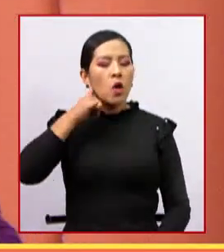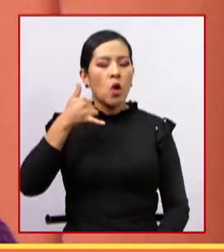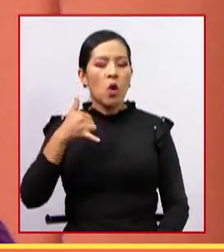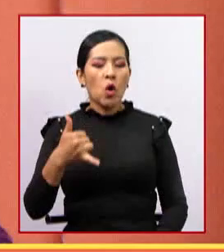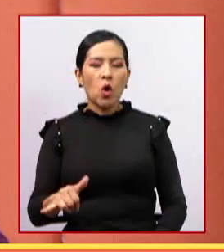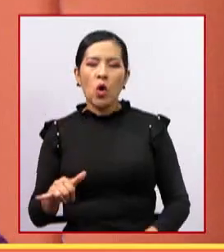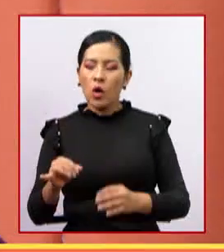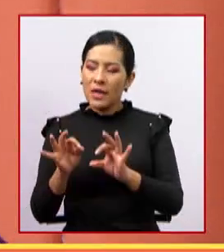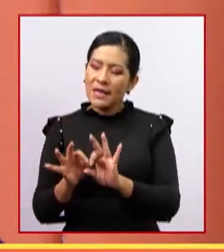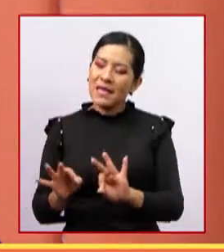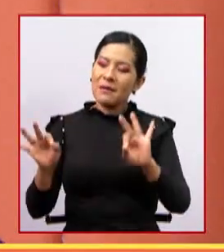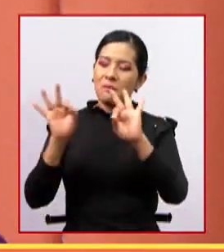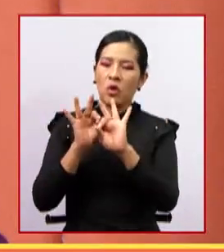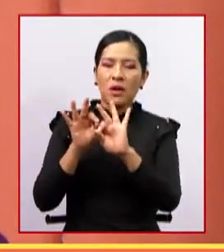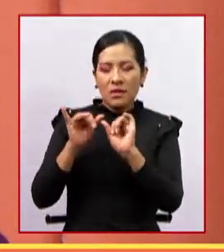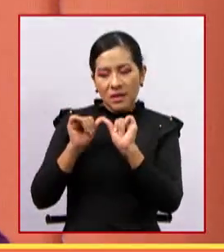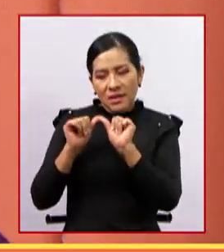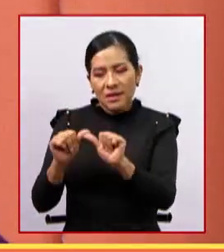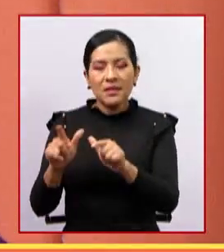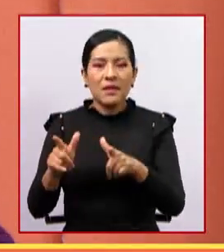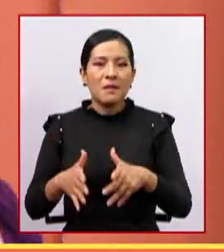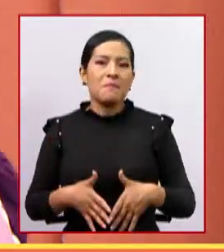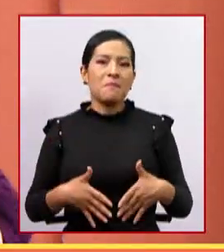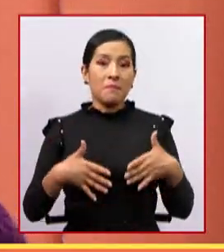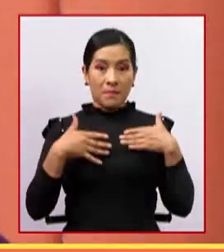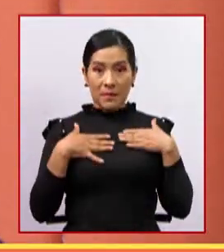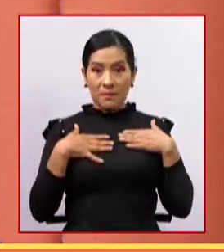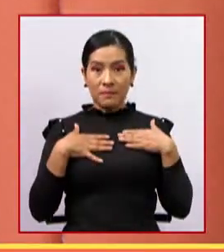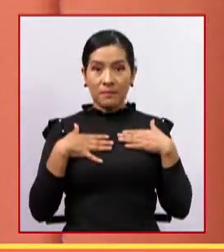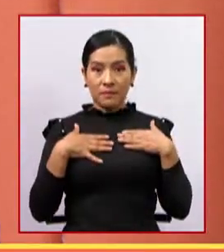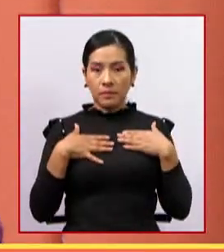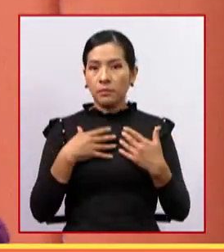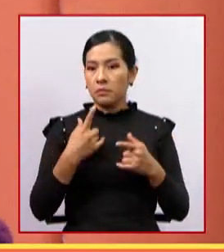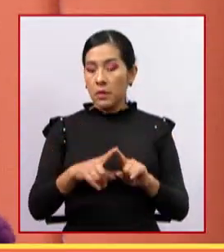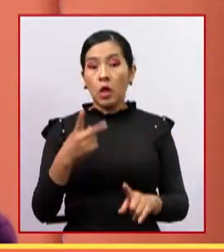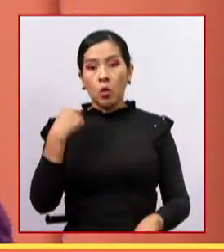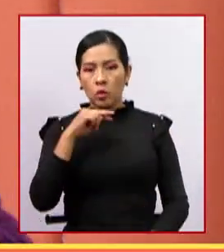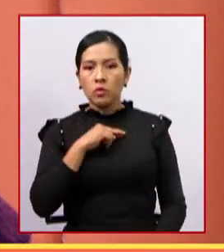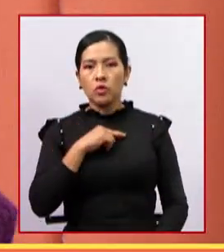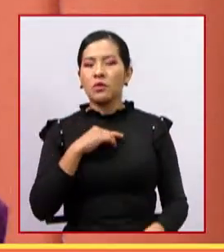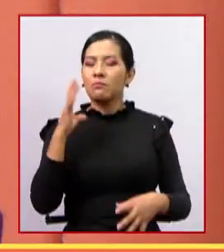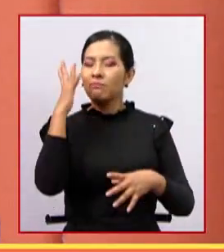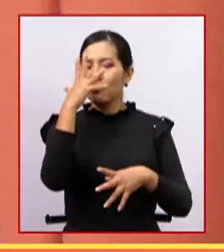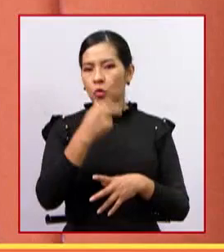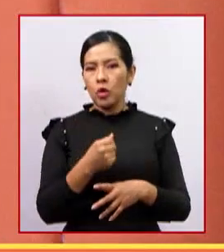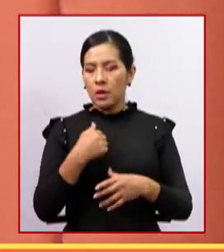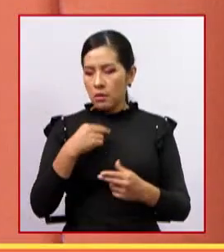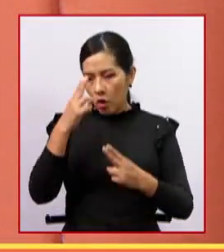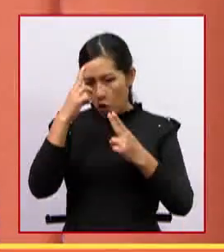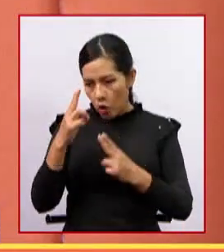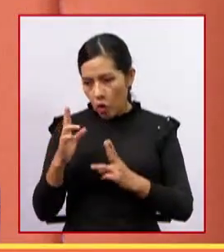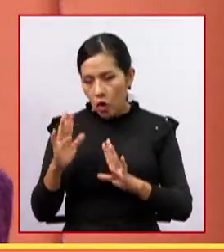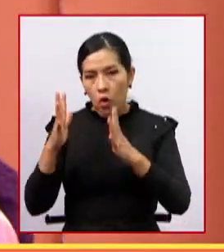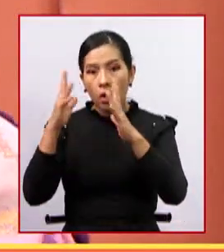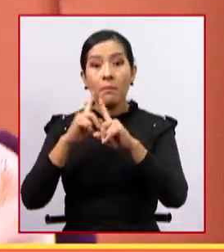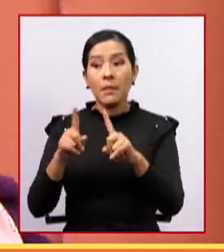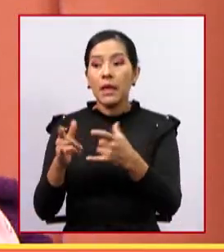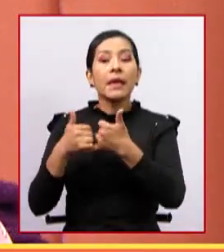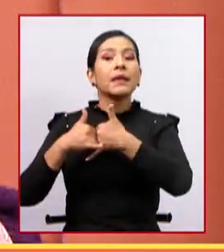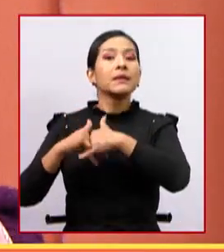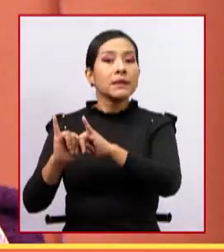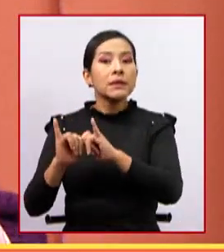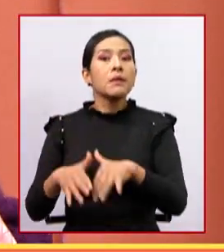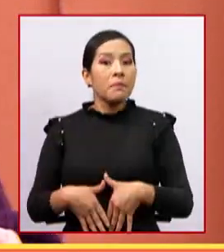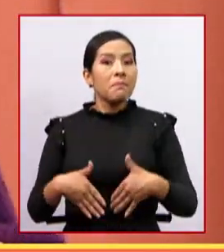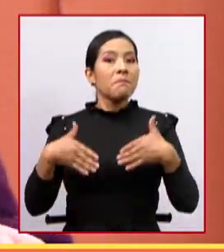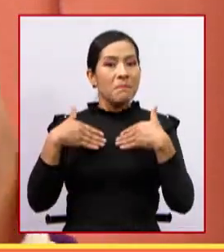que de pocas personas podemos decir eso cuando se las ha homenajeado y ellas han escuchado